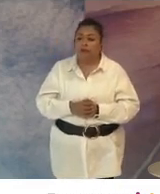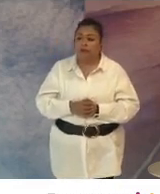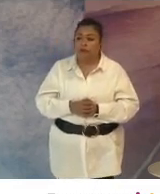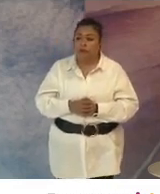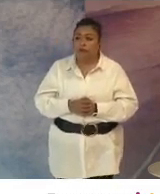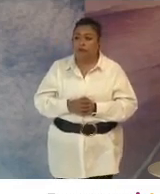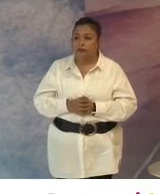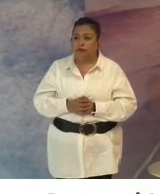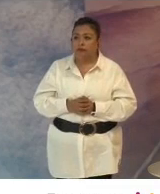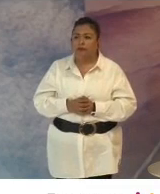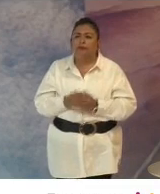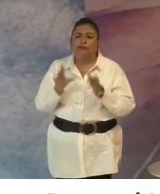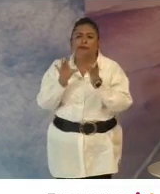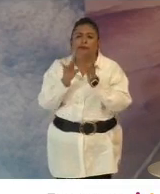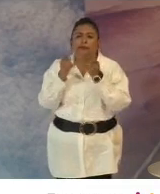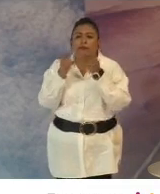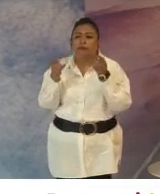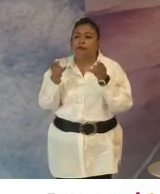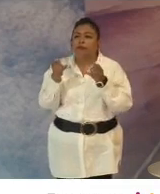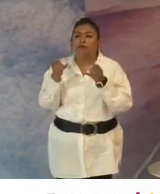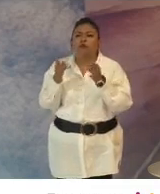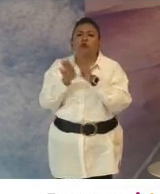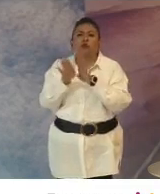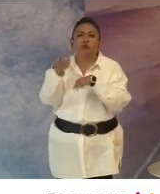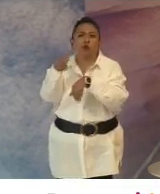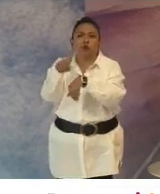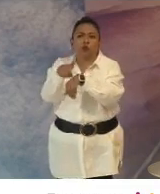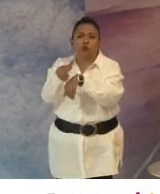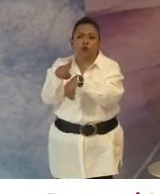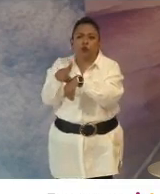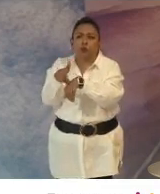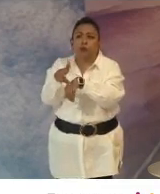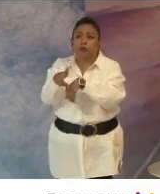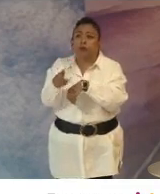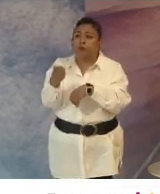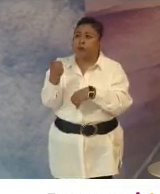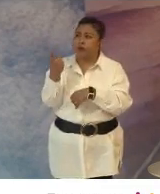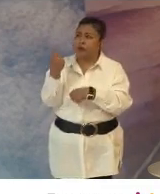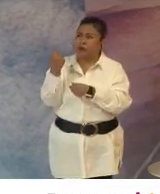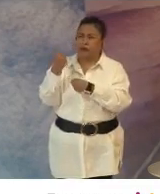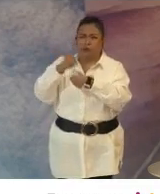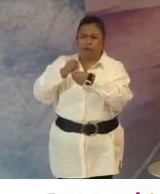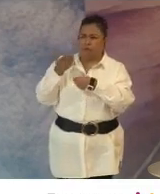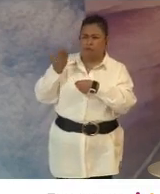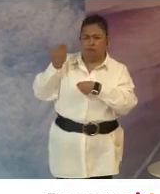indicar esta historia solo con un número. Hace unas semanas,